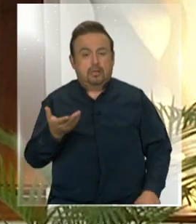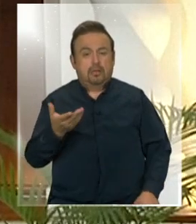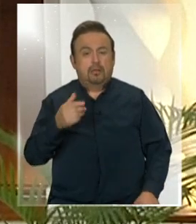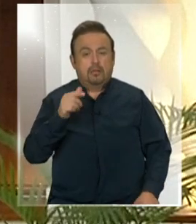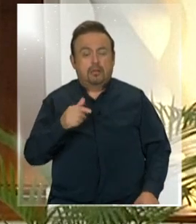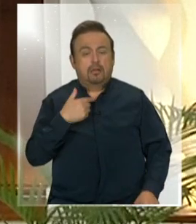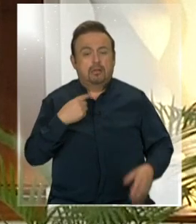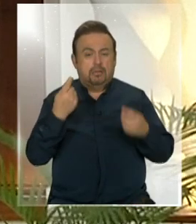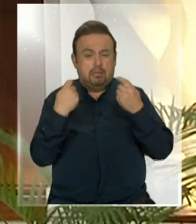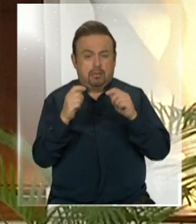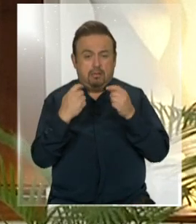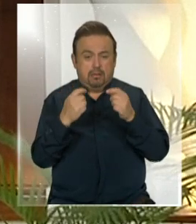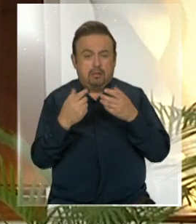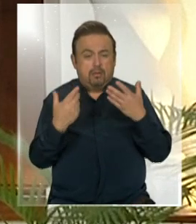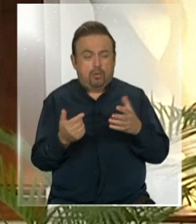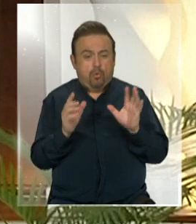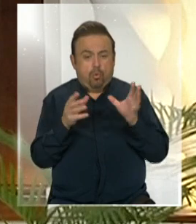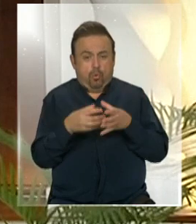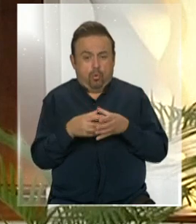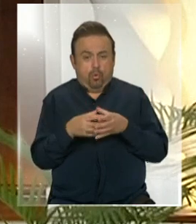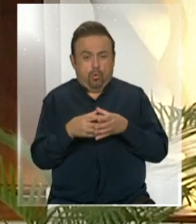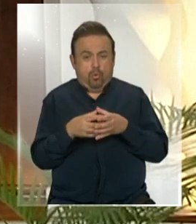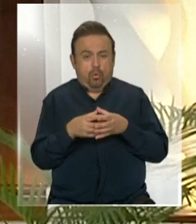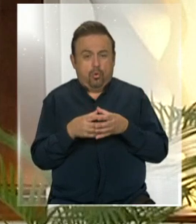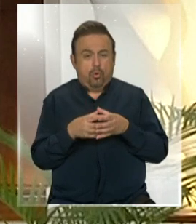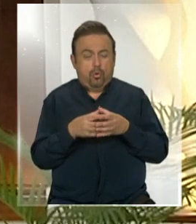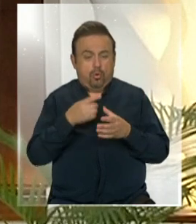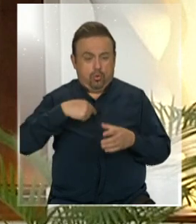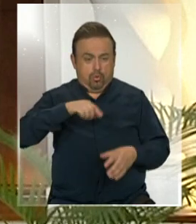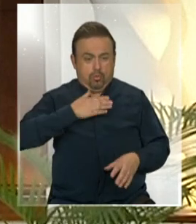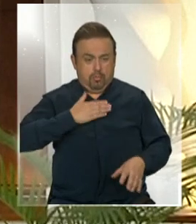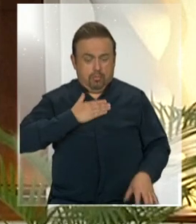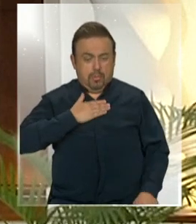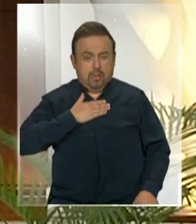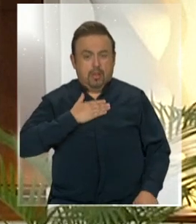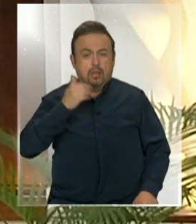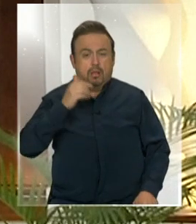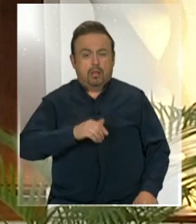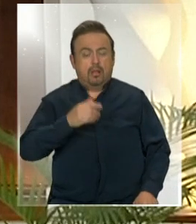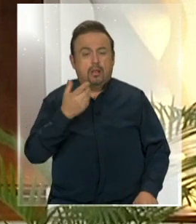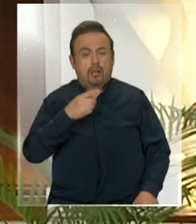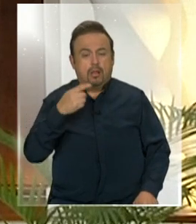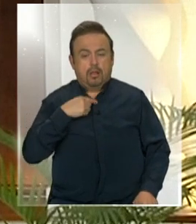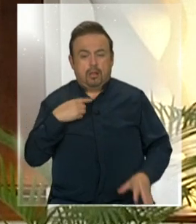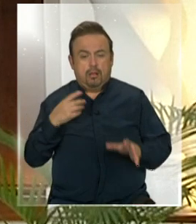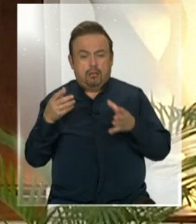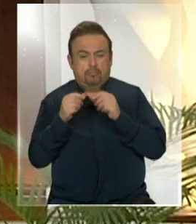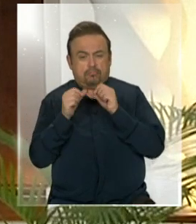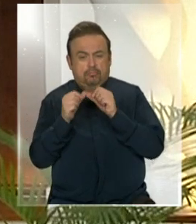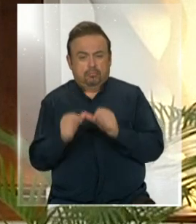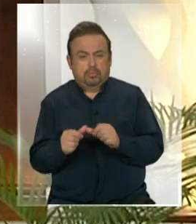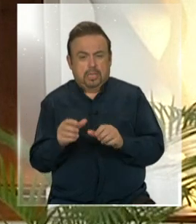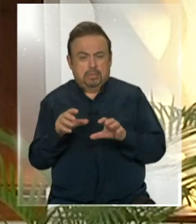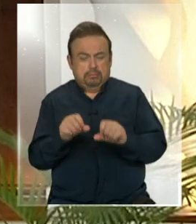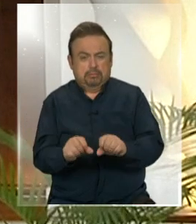e intentar que un grupo con mi participación busque perpetuarse del